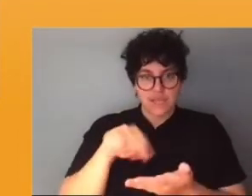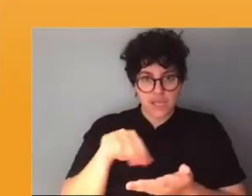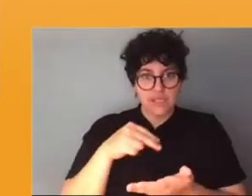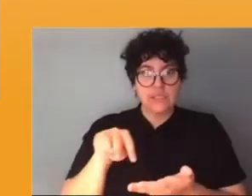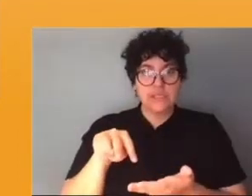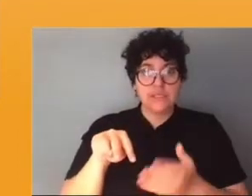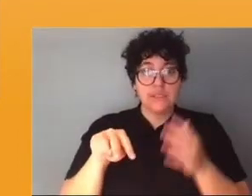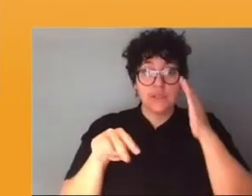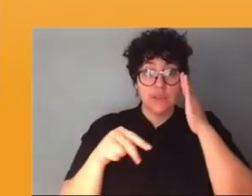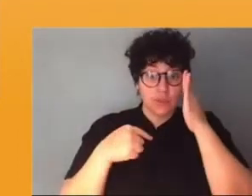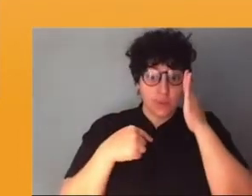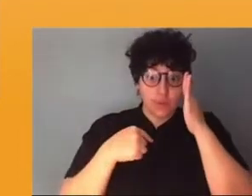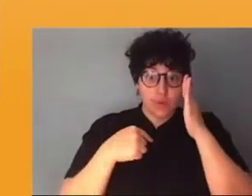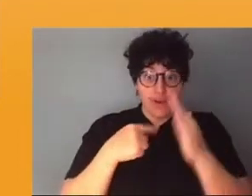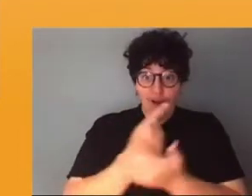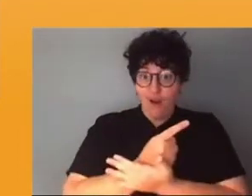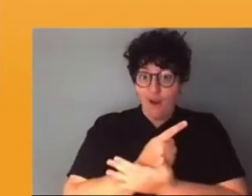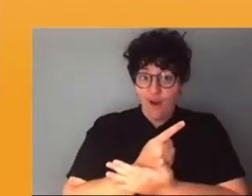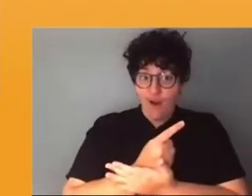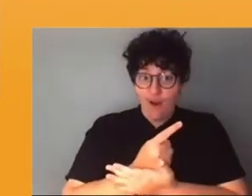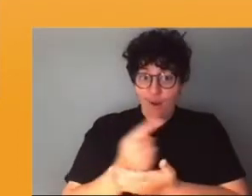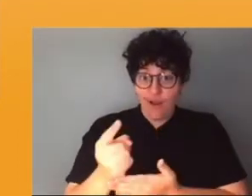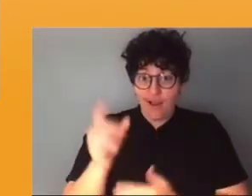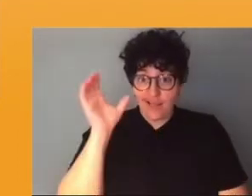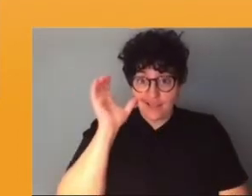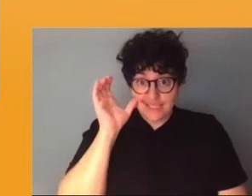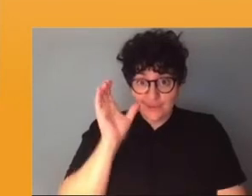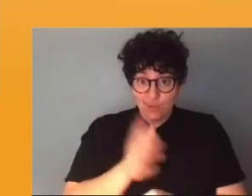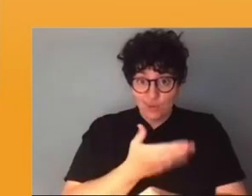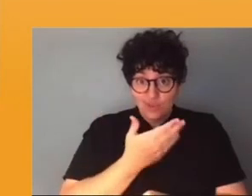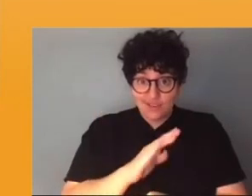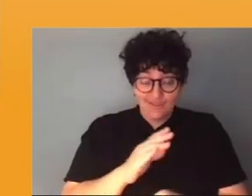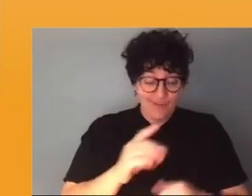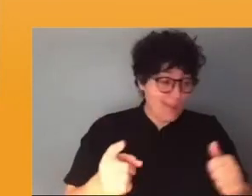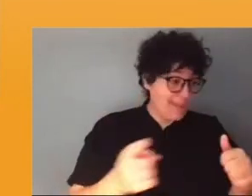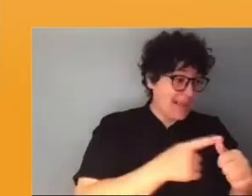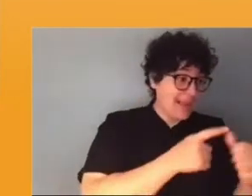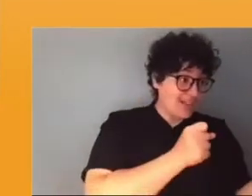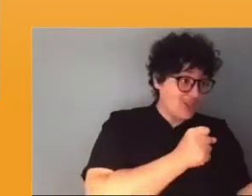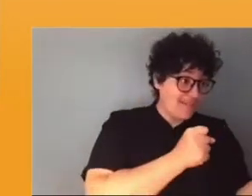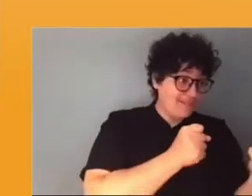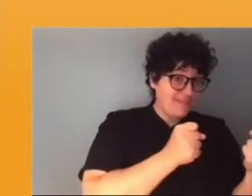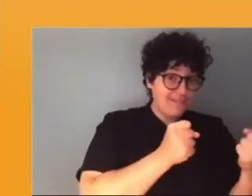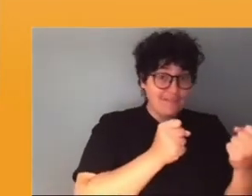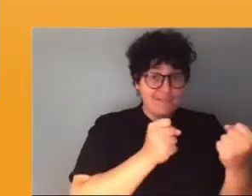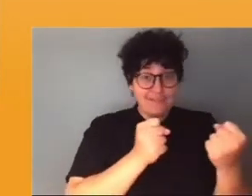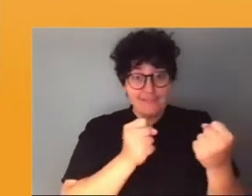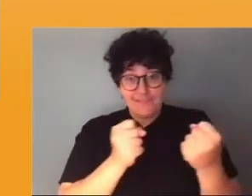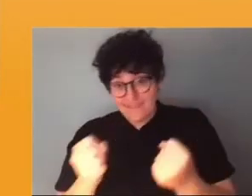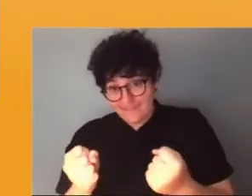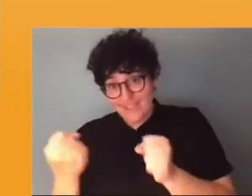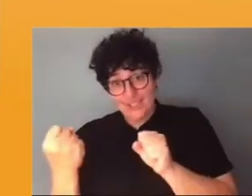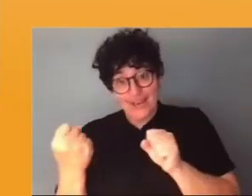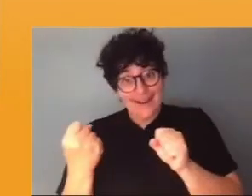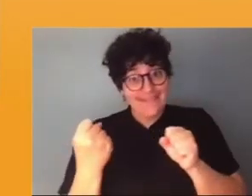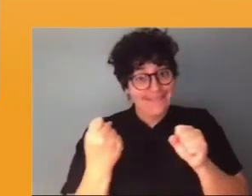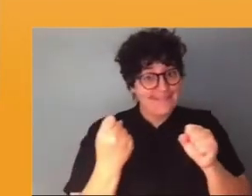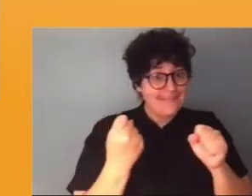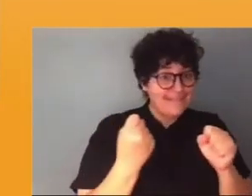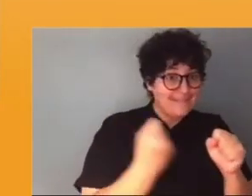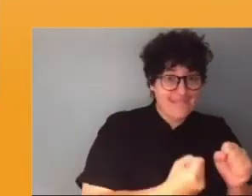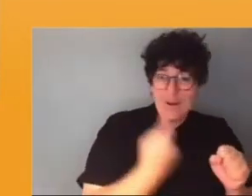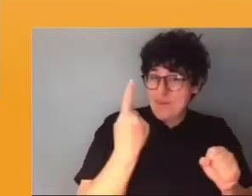Escuché esa música del principio de mi viaje hasta que regresé. Nada